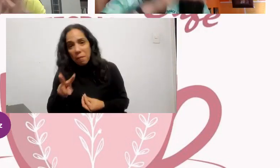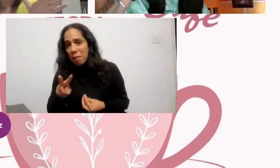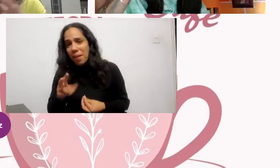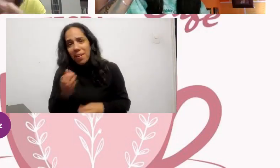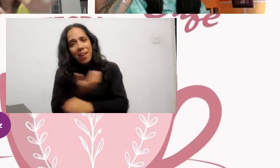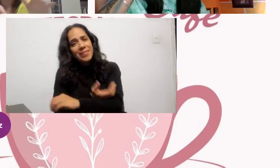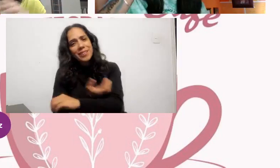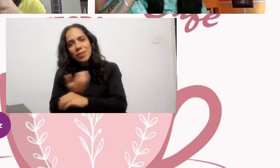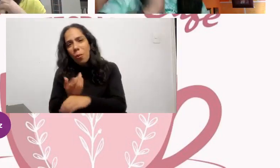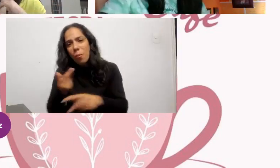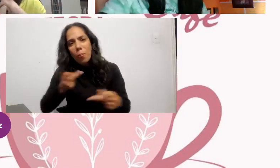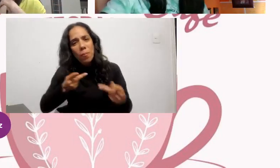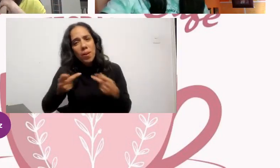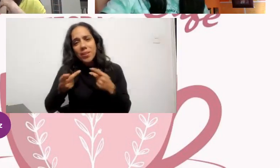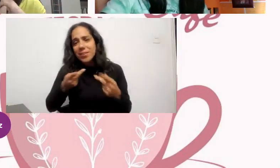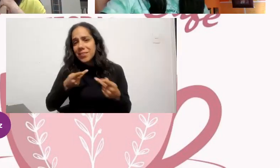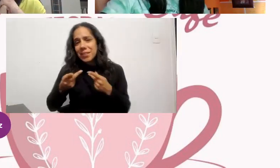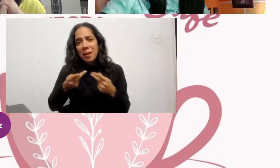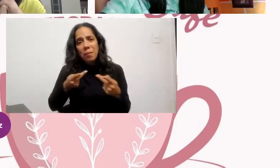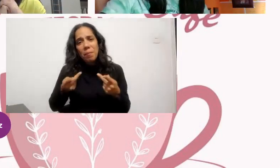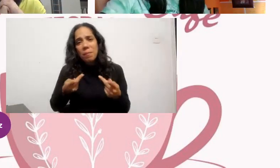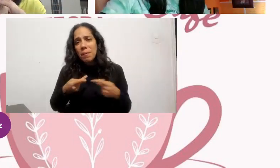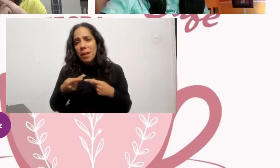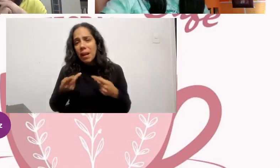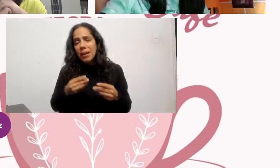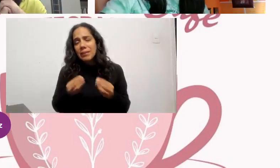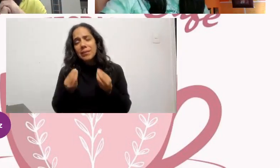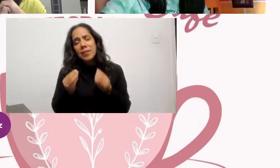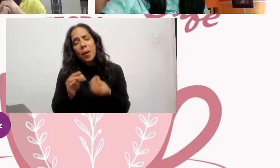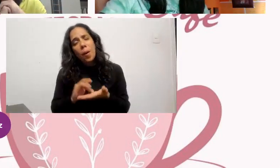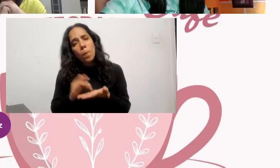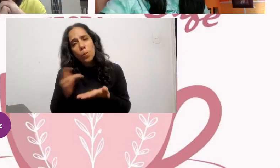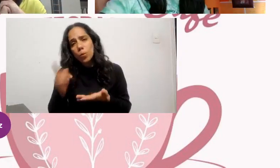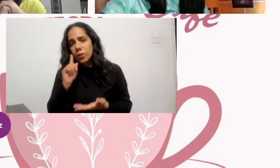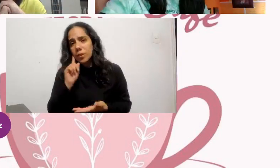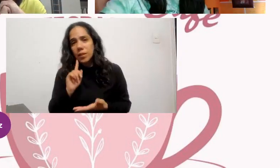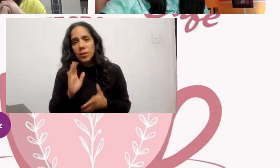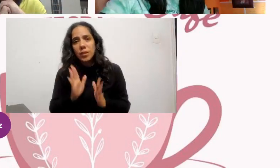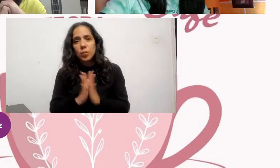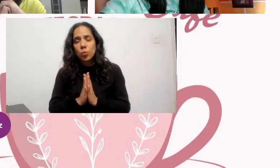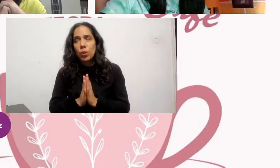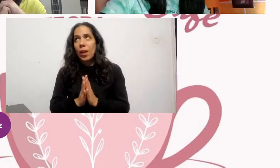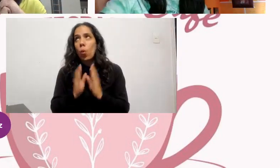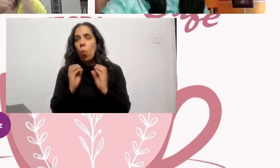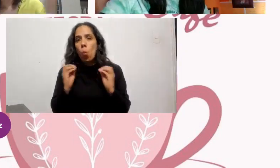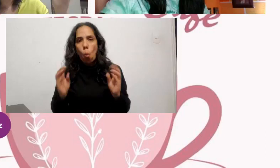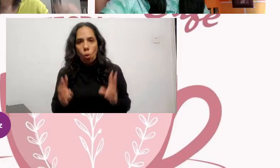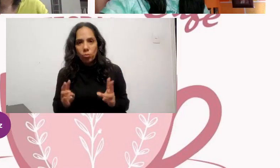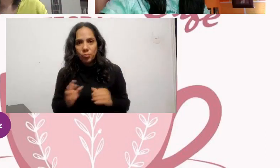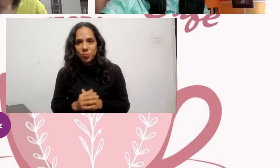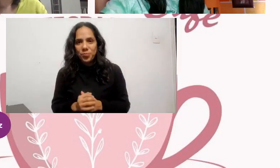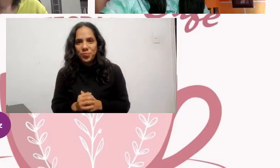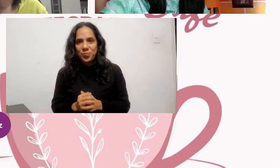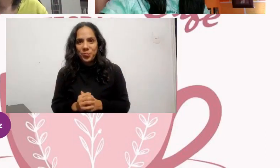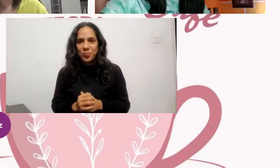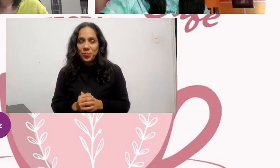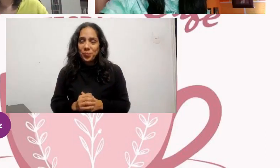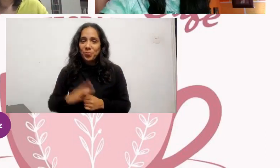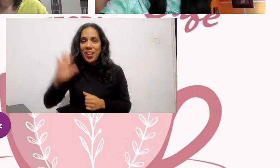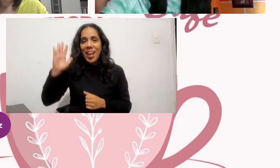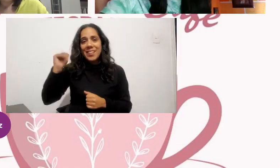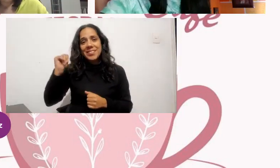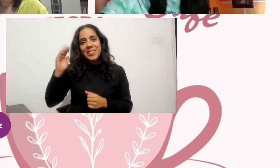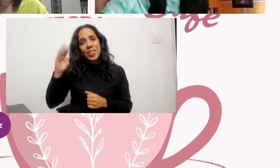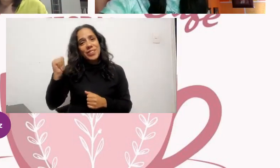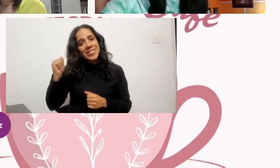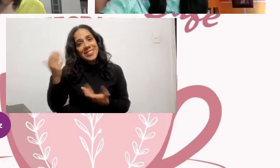hoy con una mujer extraordinaria como lo eres tú, Kenia. Y pues muchísimas gracias. Y bueno, pues nos despedimos